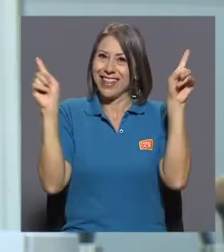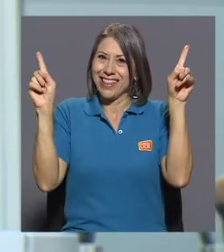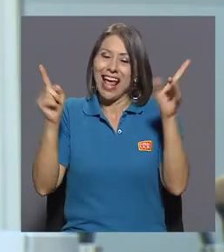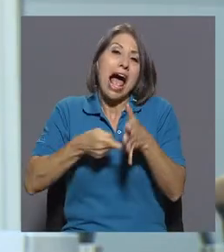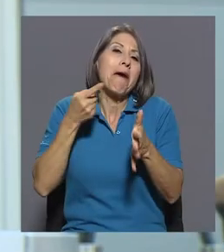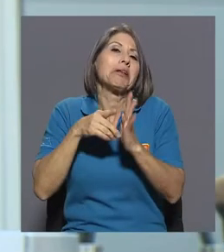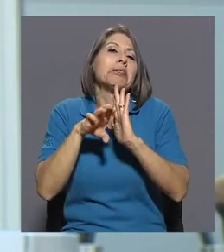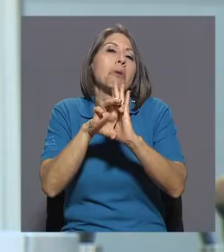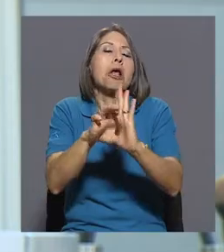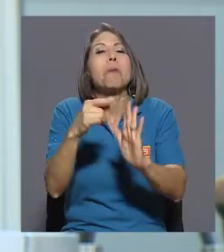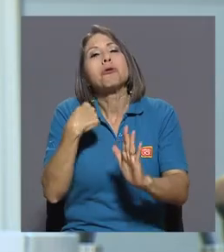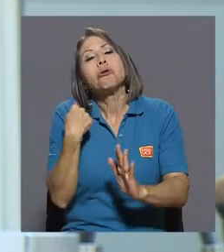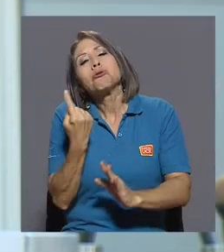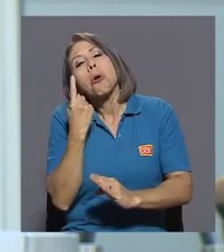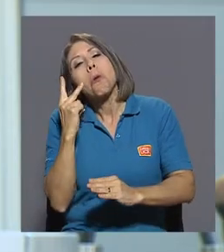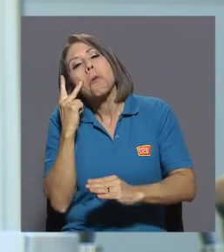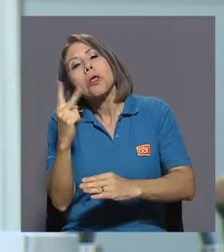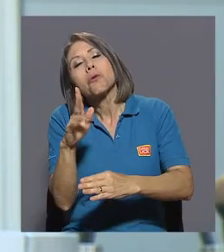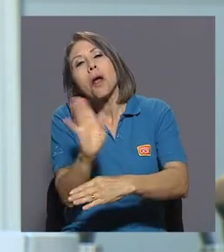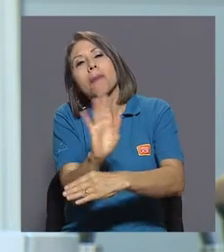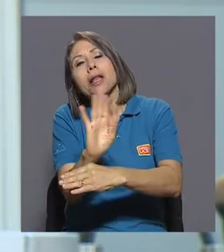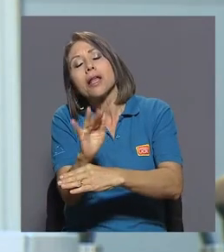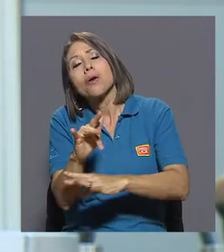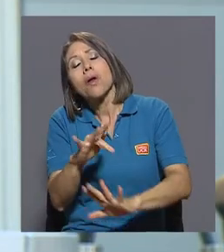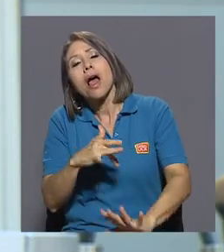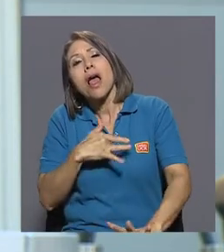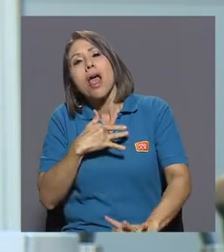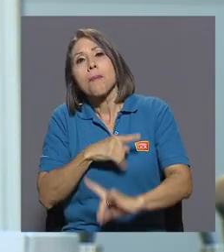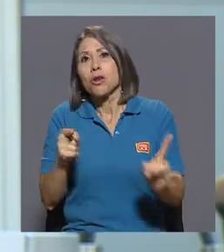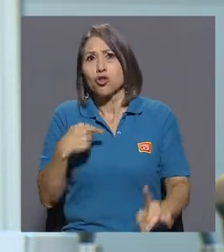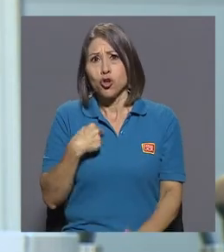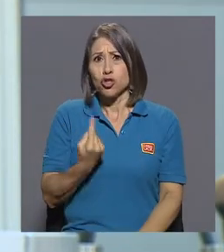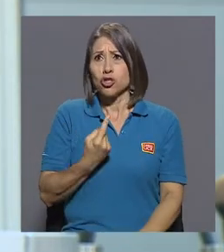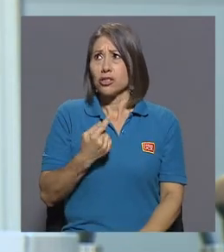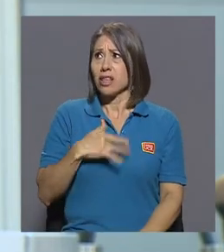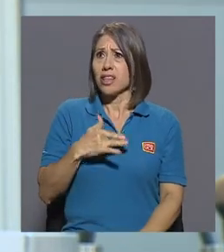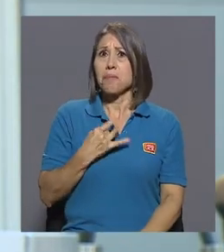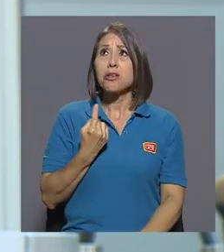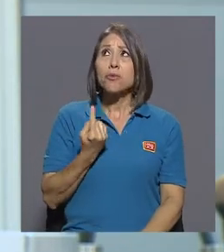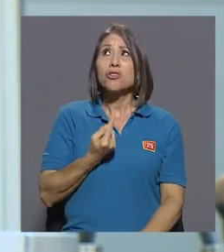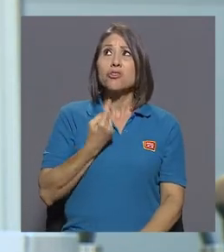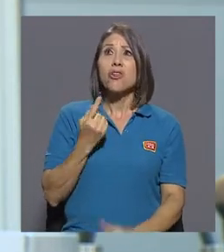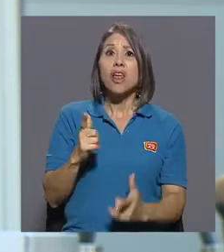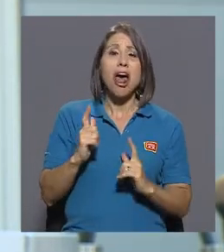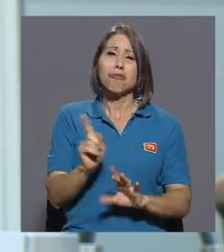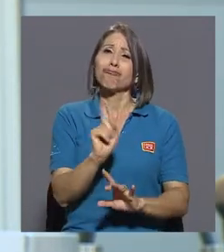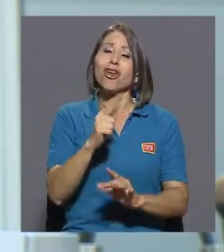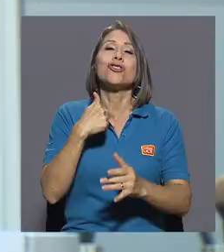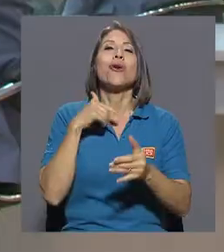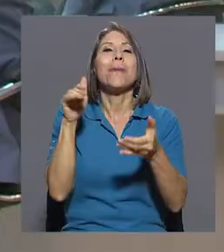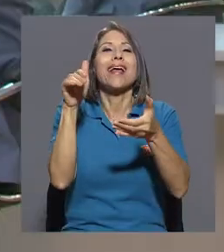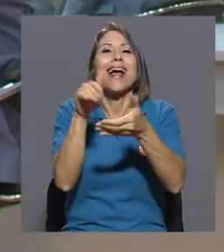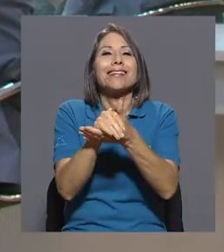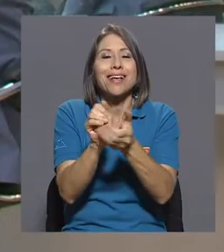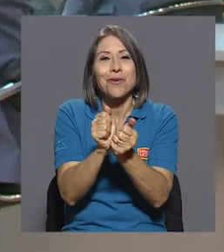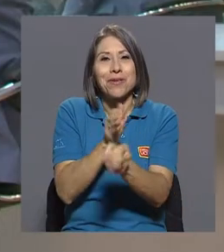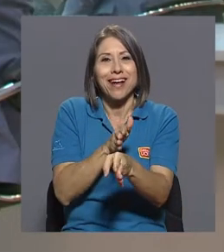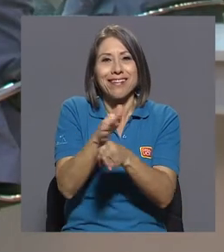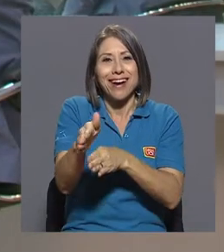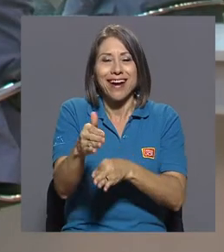ahí o algo, pero no siento tanto soledad. Yo me casé con mi carrera, me casé con lo que hago.